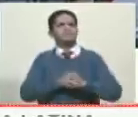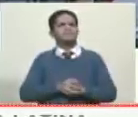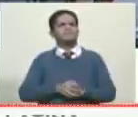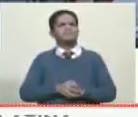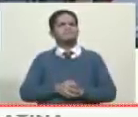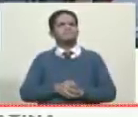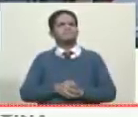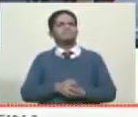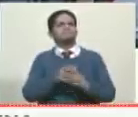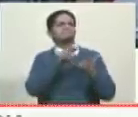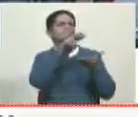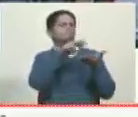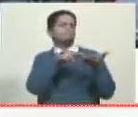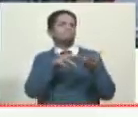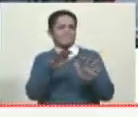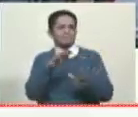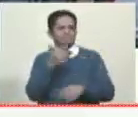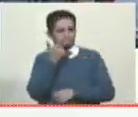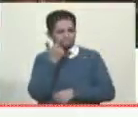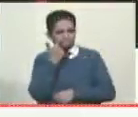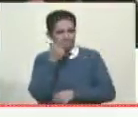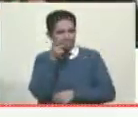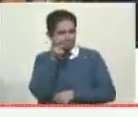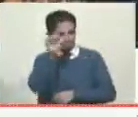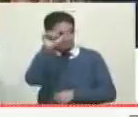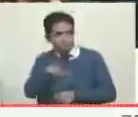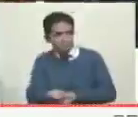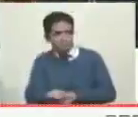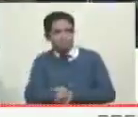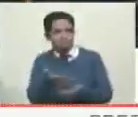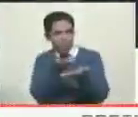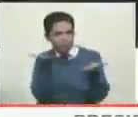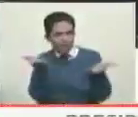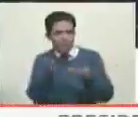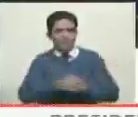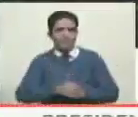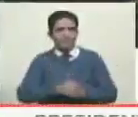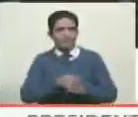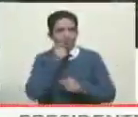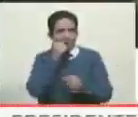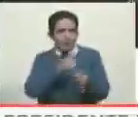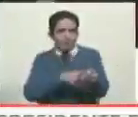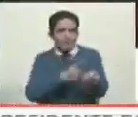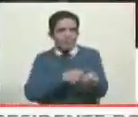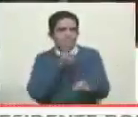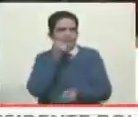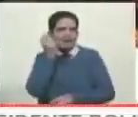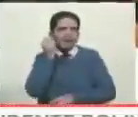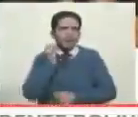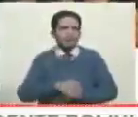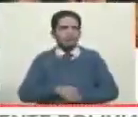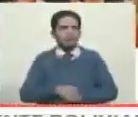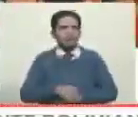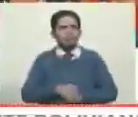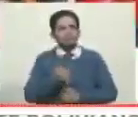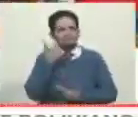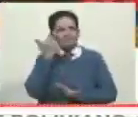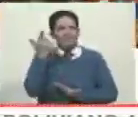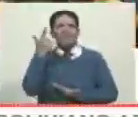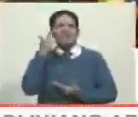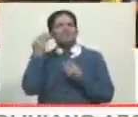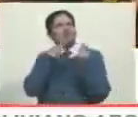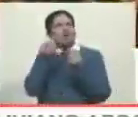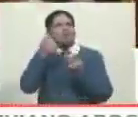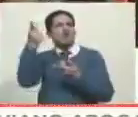que el señor escuché en estos compañeros y hermanos y hermanas hasta dónde es capaz de llegar el imperialismo con sus